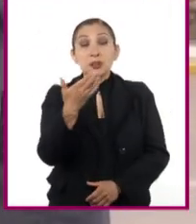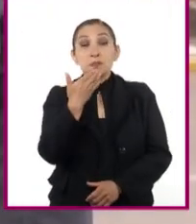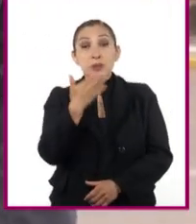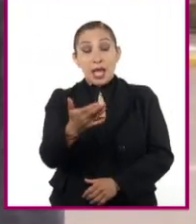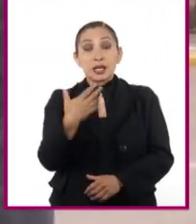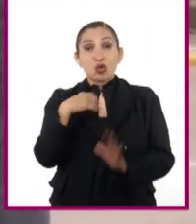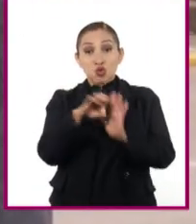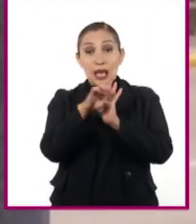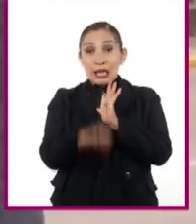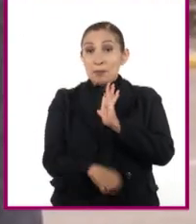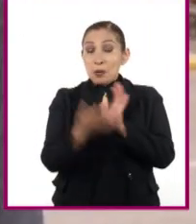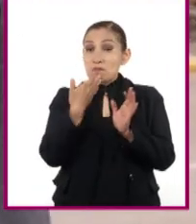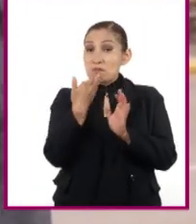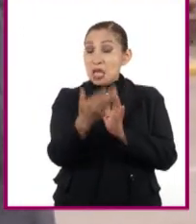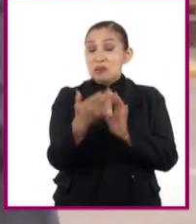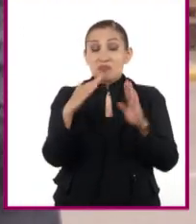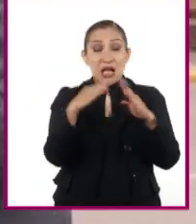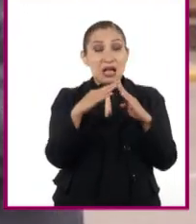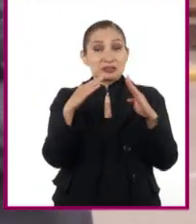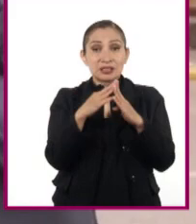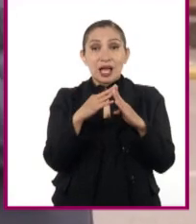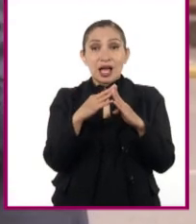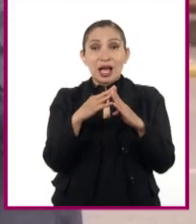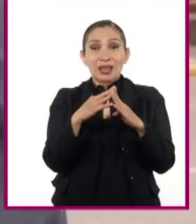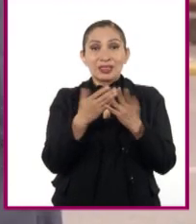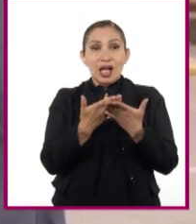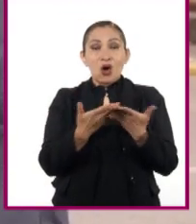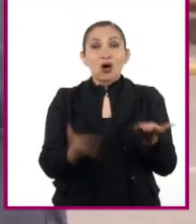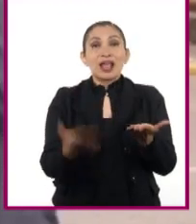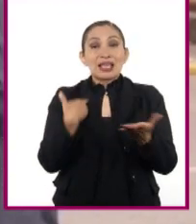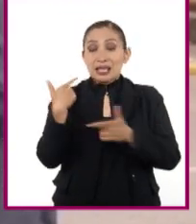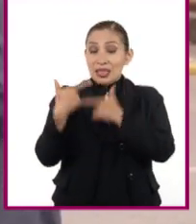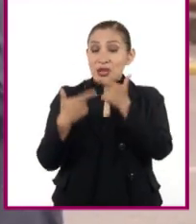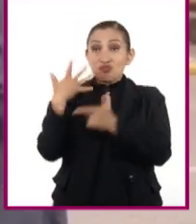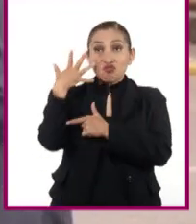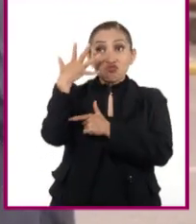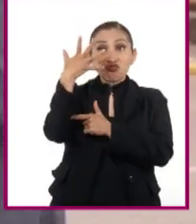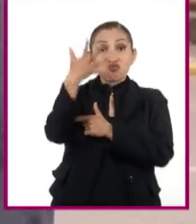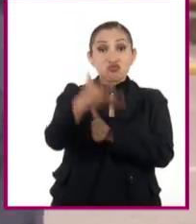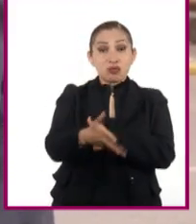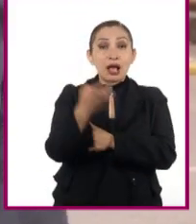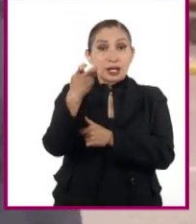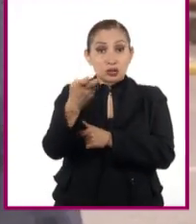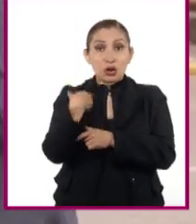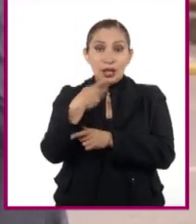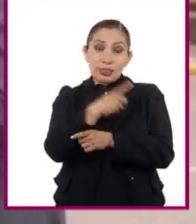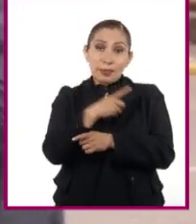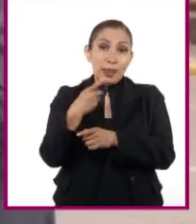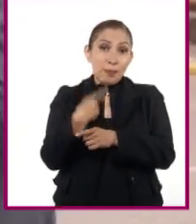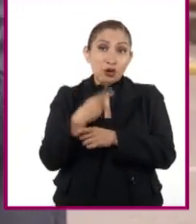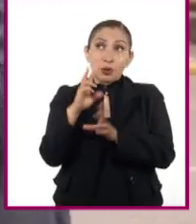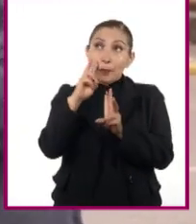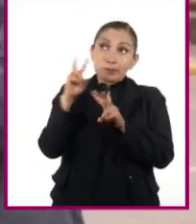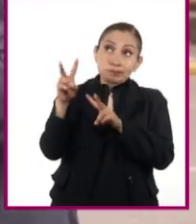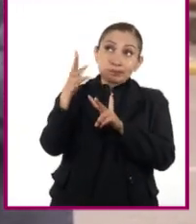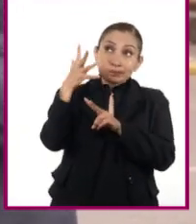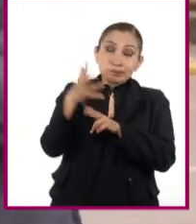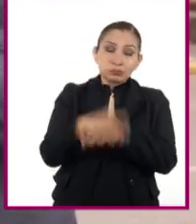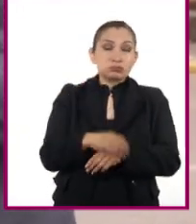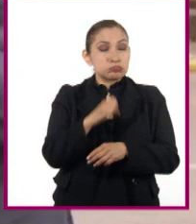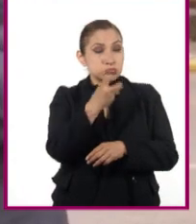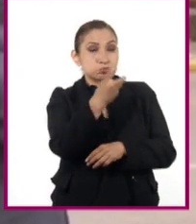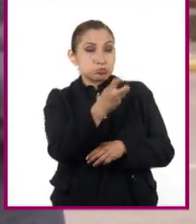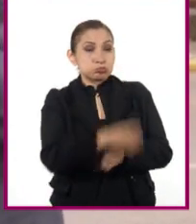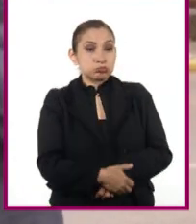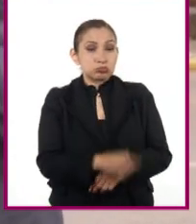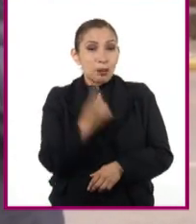sería el modelo ideal de vivienda, no solamente del presente, sino de las generaciones en el futuro. Esto es a lo que tendremos que estar volteando, Sandra. Así